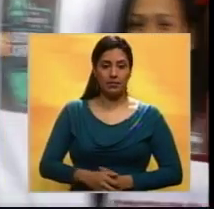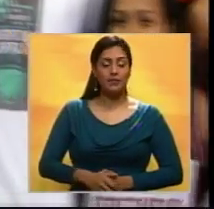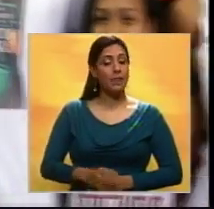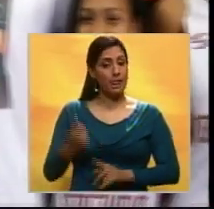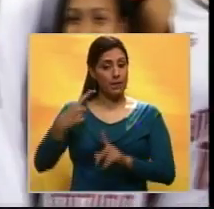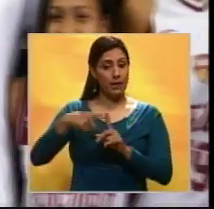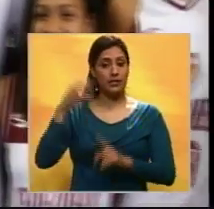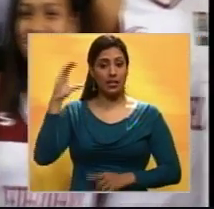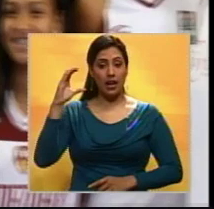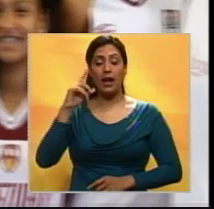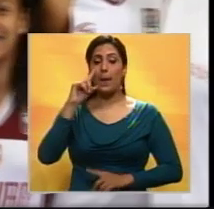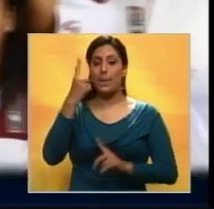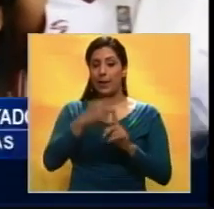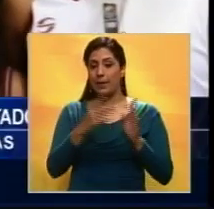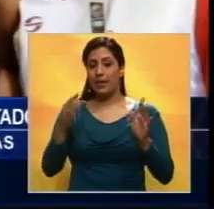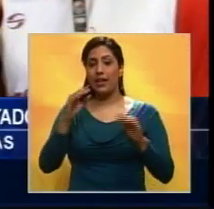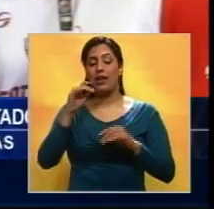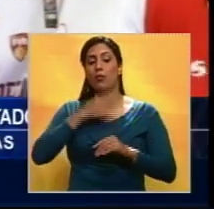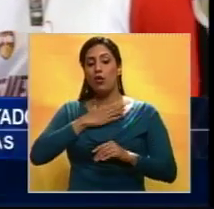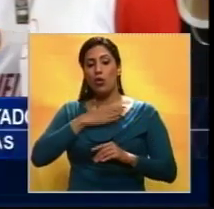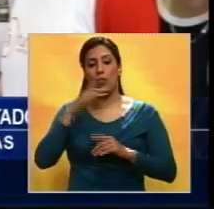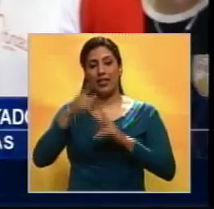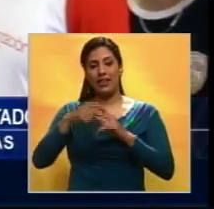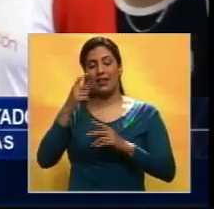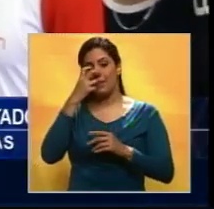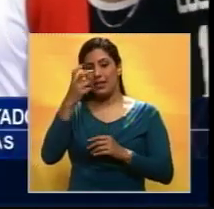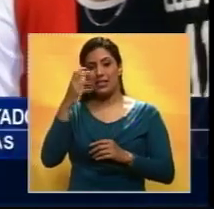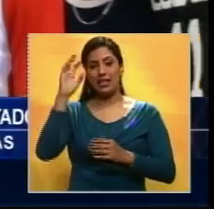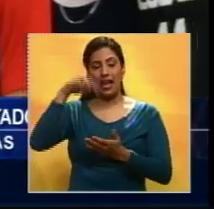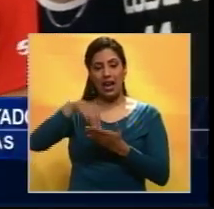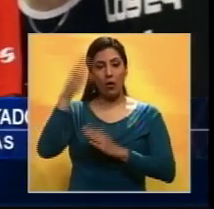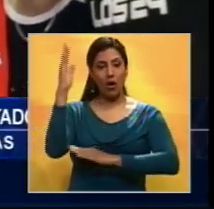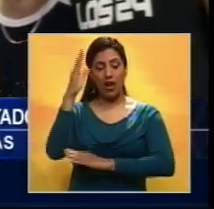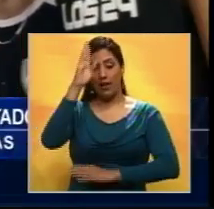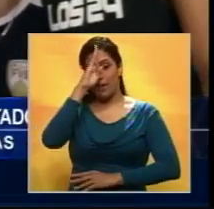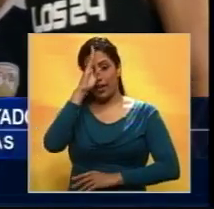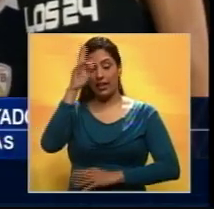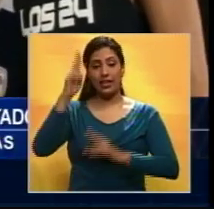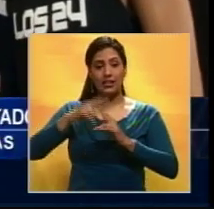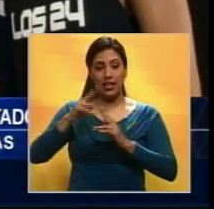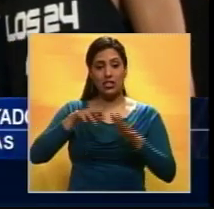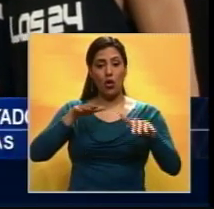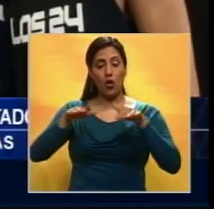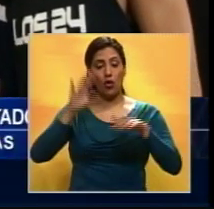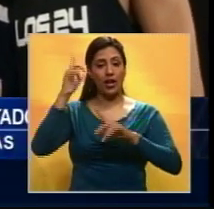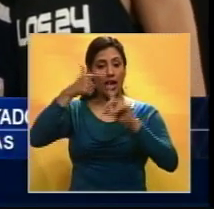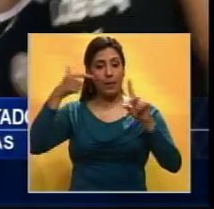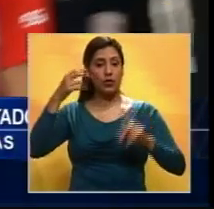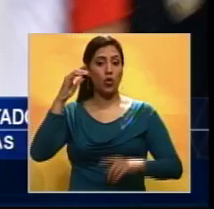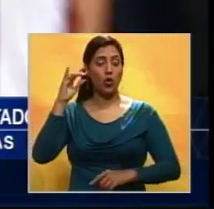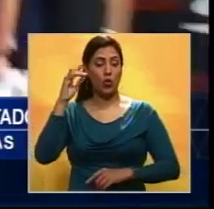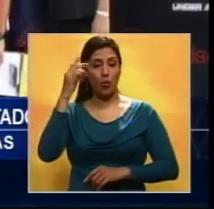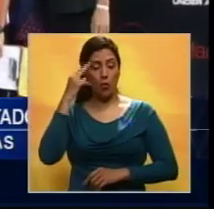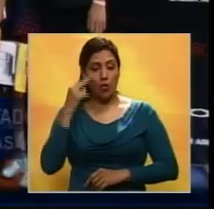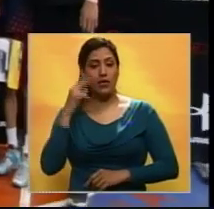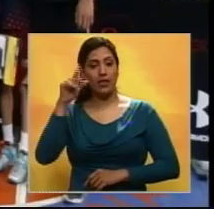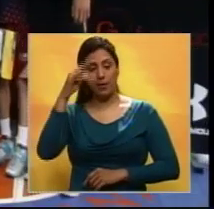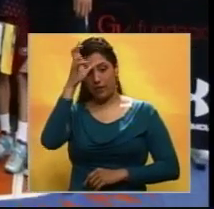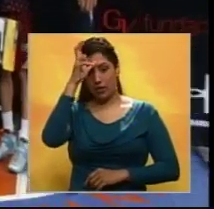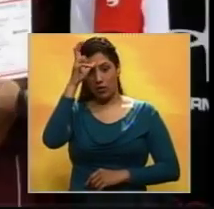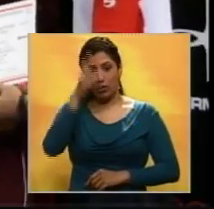de Caracas, la primera etapa del ciclo de talleres visitará los estados Aragua, Lara, Barinas, Táchira, Cojedes, Amazonas, Bolívar y